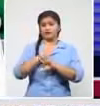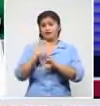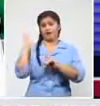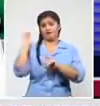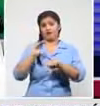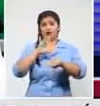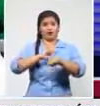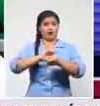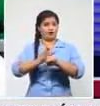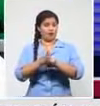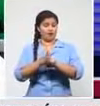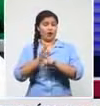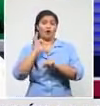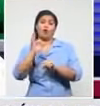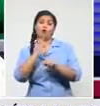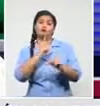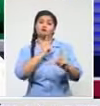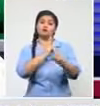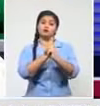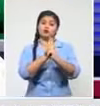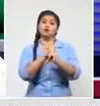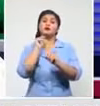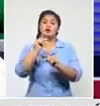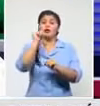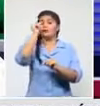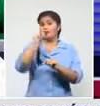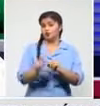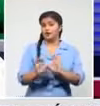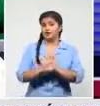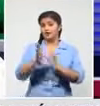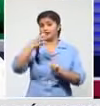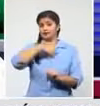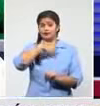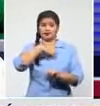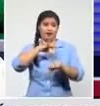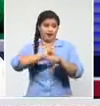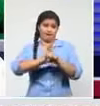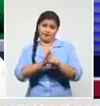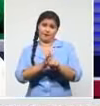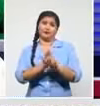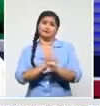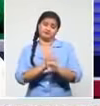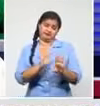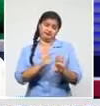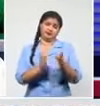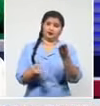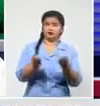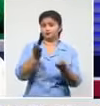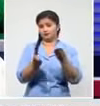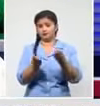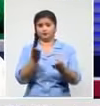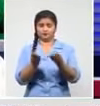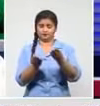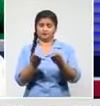de personas que han estado infectadas en nuestro país.